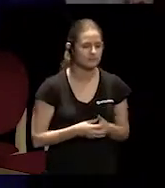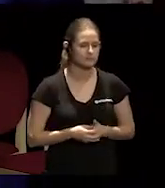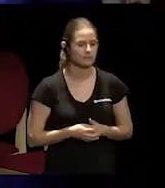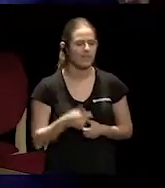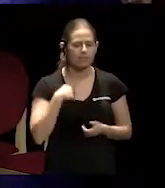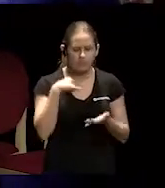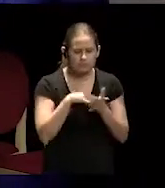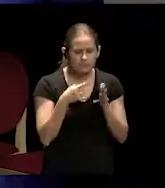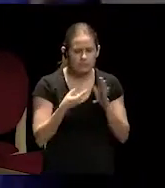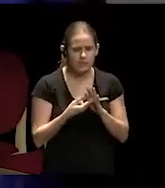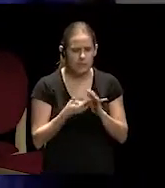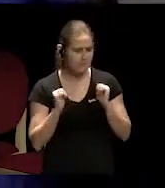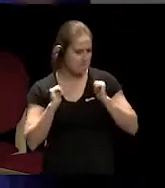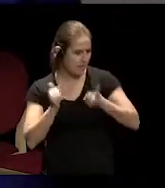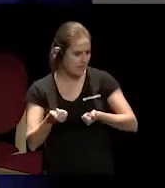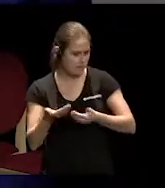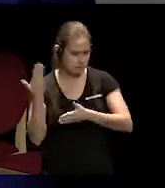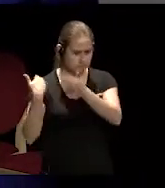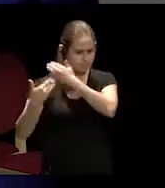Estos proyectos comenzaron,